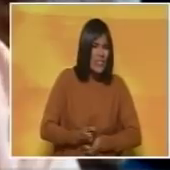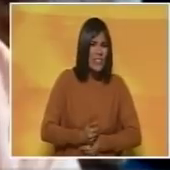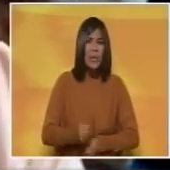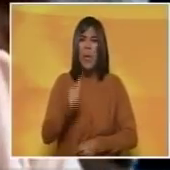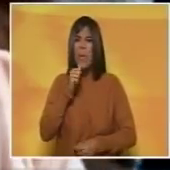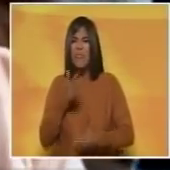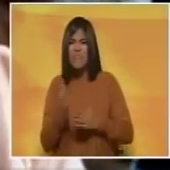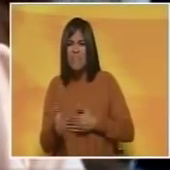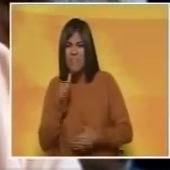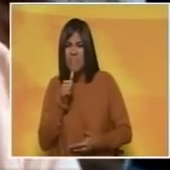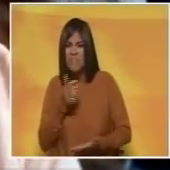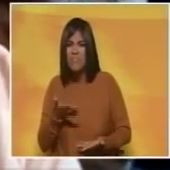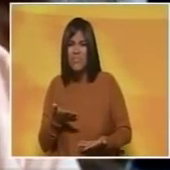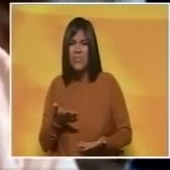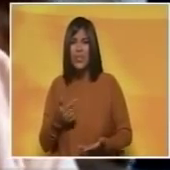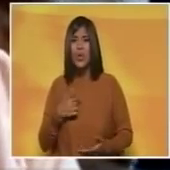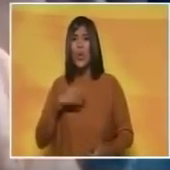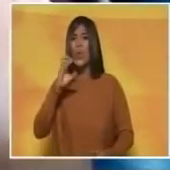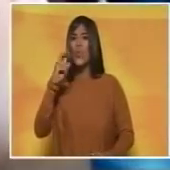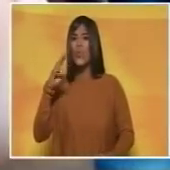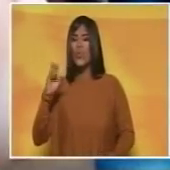¿Qué tomó?